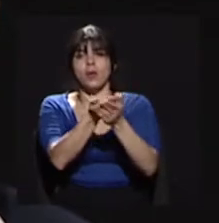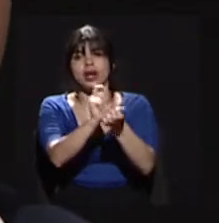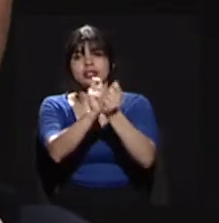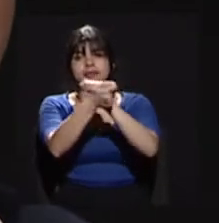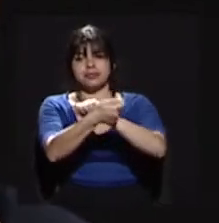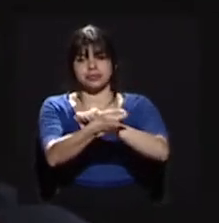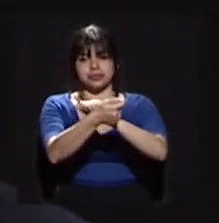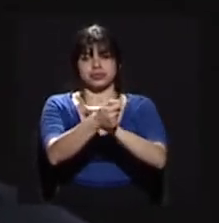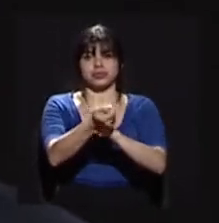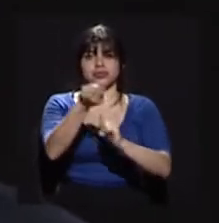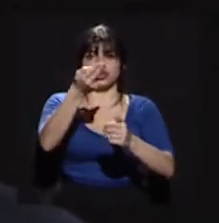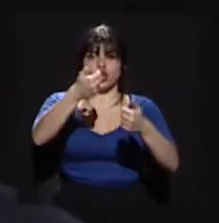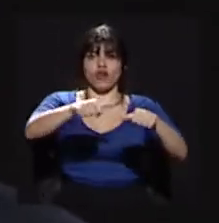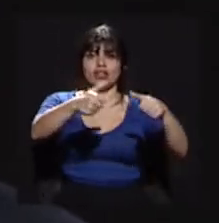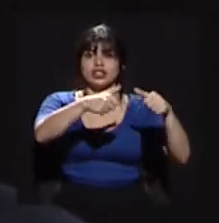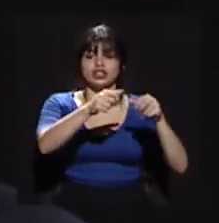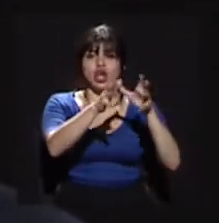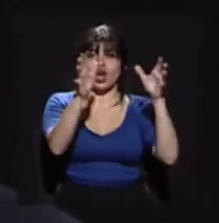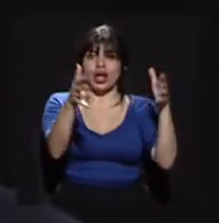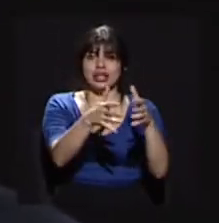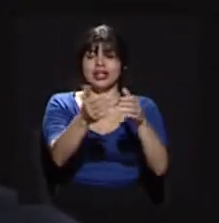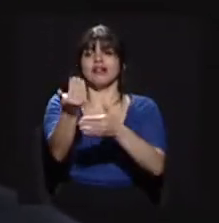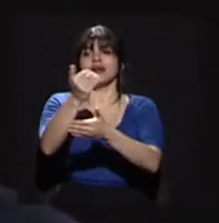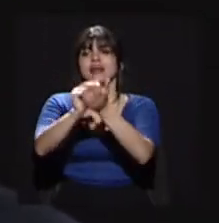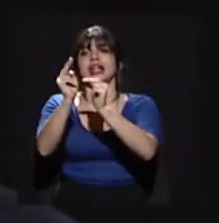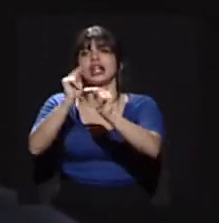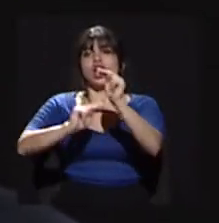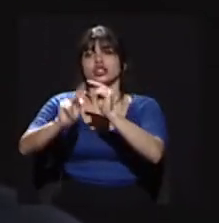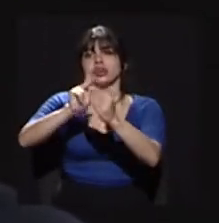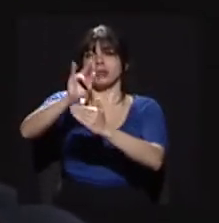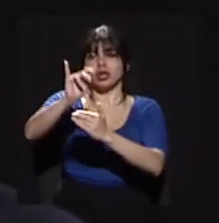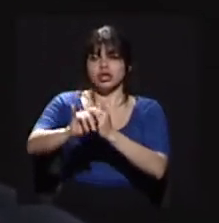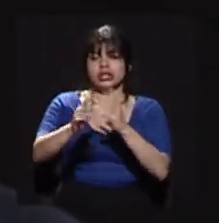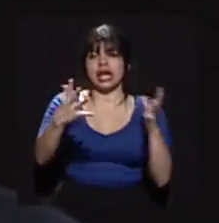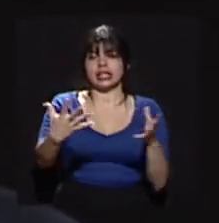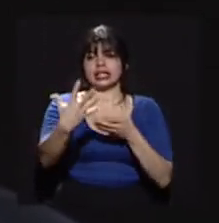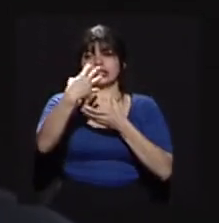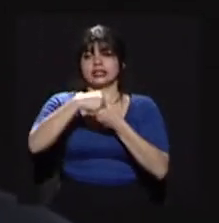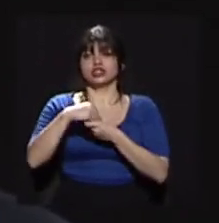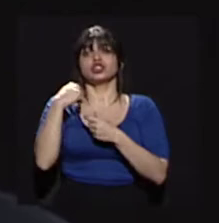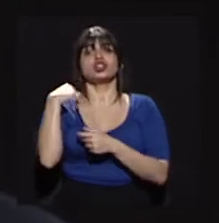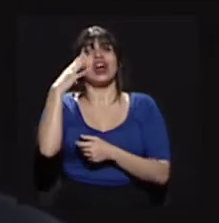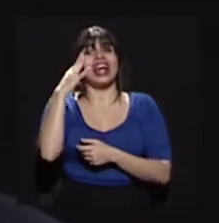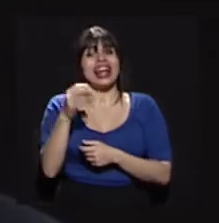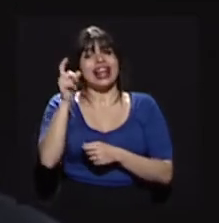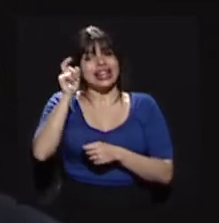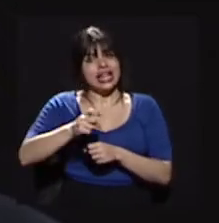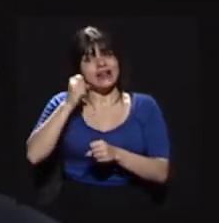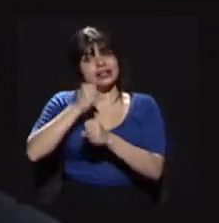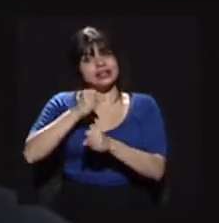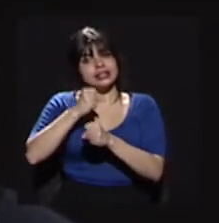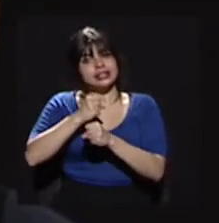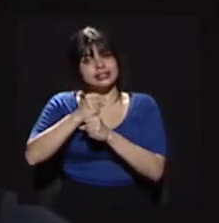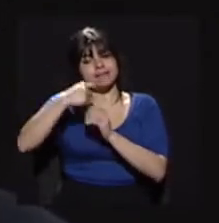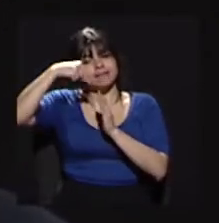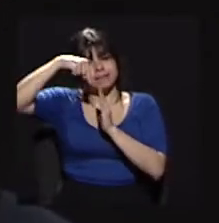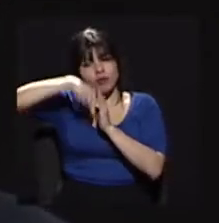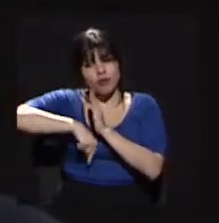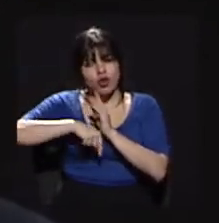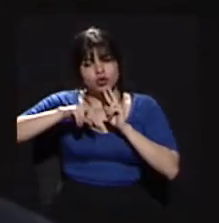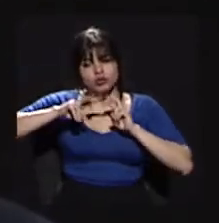reforma de las convenciones colectivas etcétera la negociación de esos proyectos en donde yo creo que tenemos que hacer un trabajo por el fondo